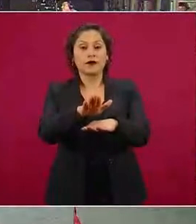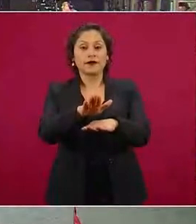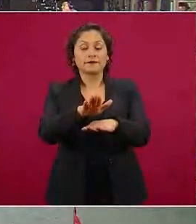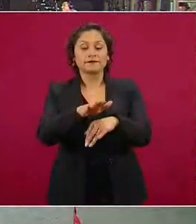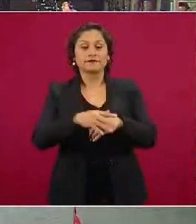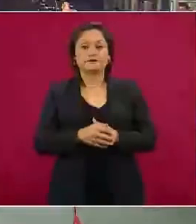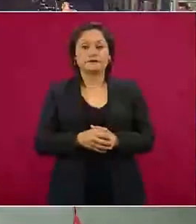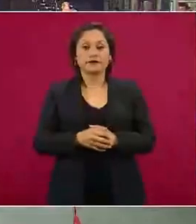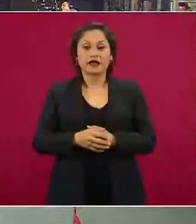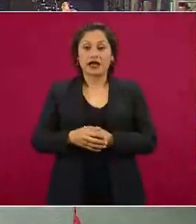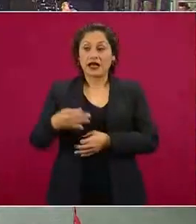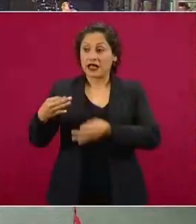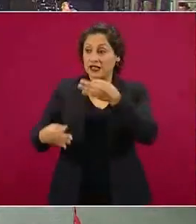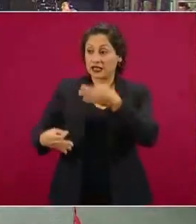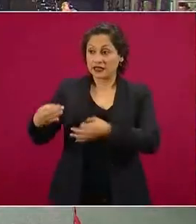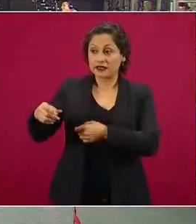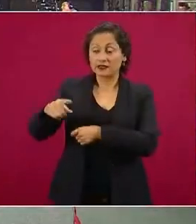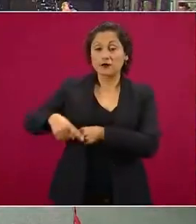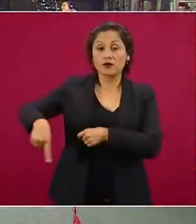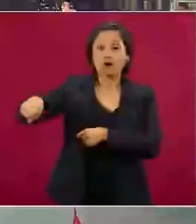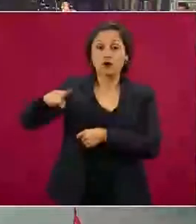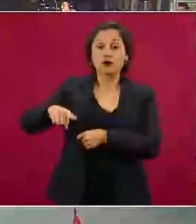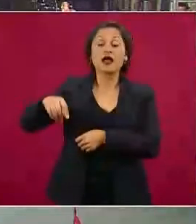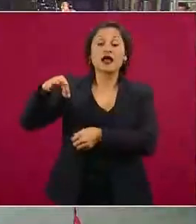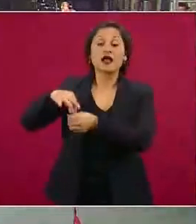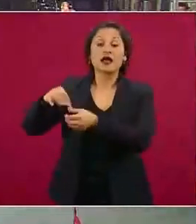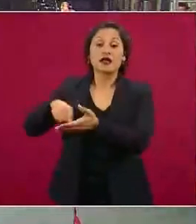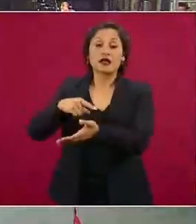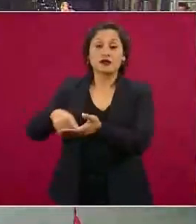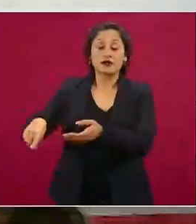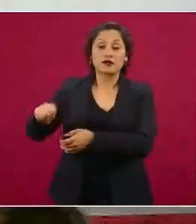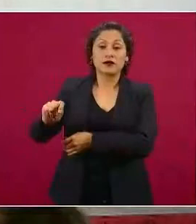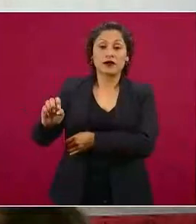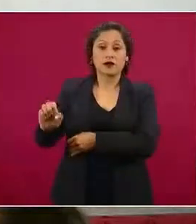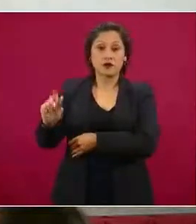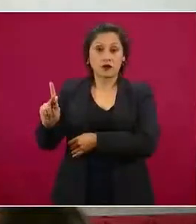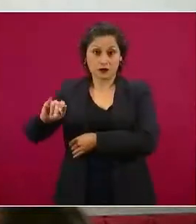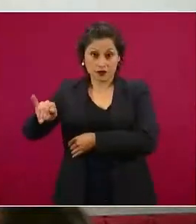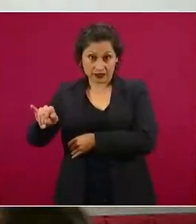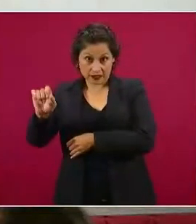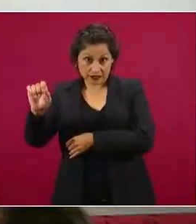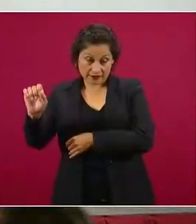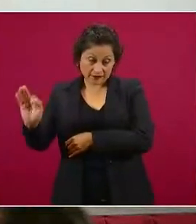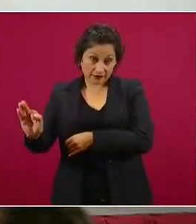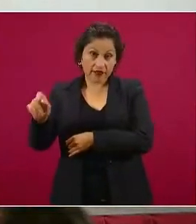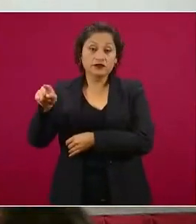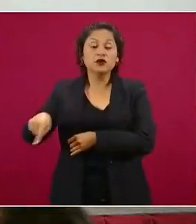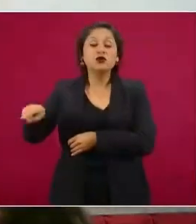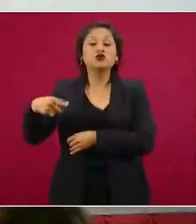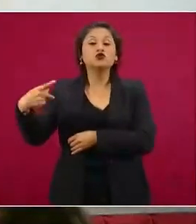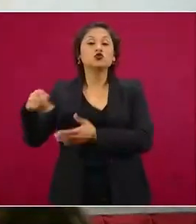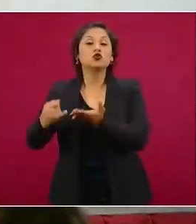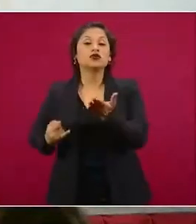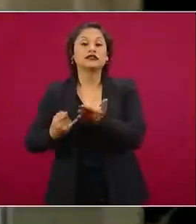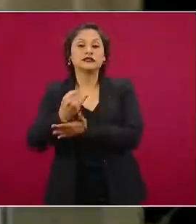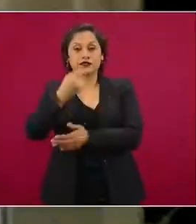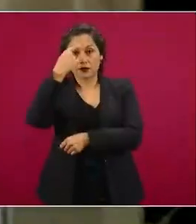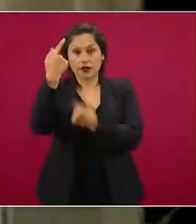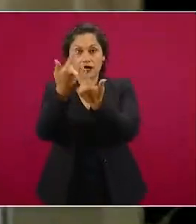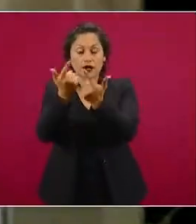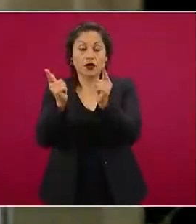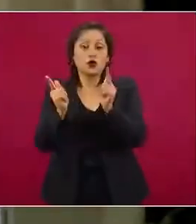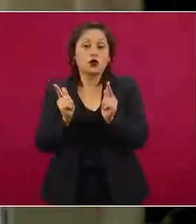Electoral del Poder Judicial de la Federación de otorgar el registro a los partidos Fuerza Social por México y Redes